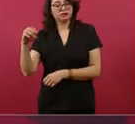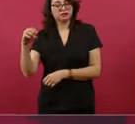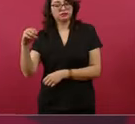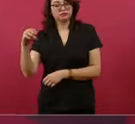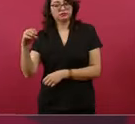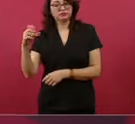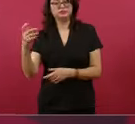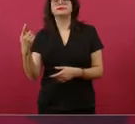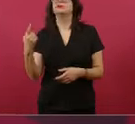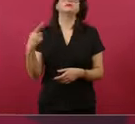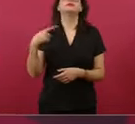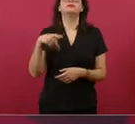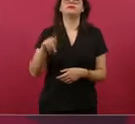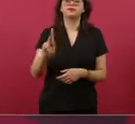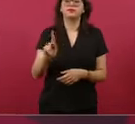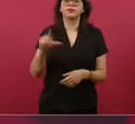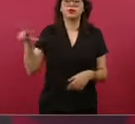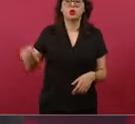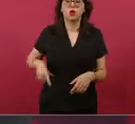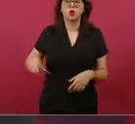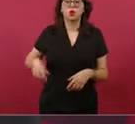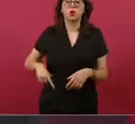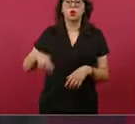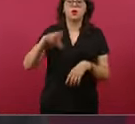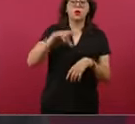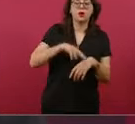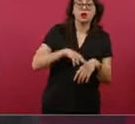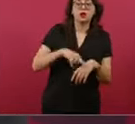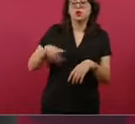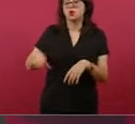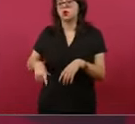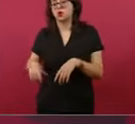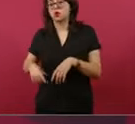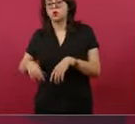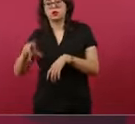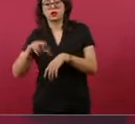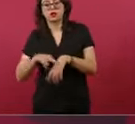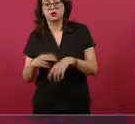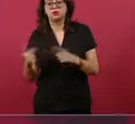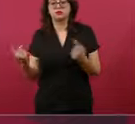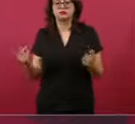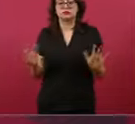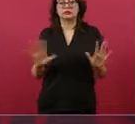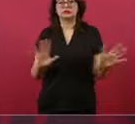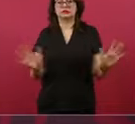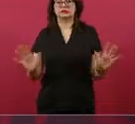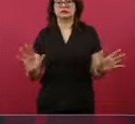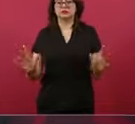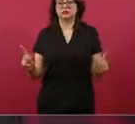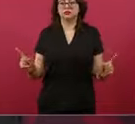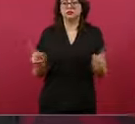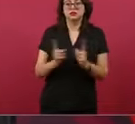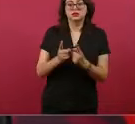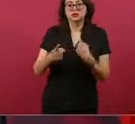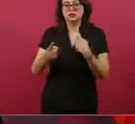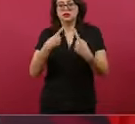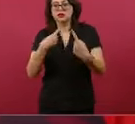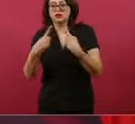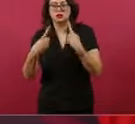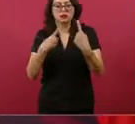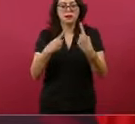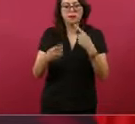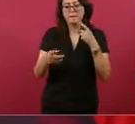ya se pusieron de acuerdo los gobernadores, están conciliando, y nosotros lo que les estamos planteando